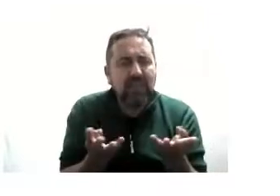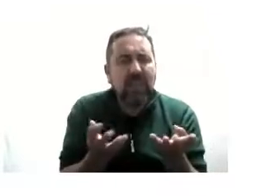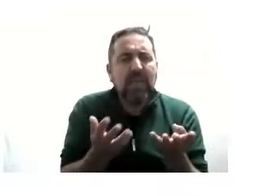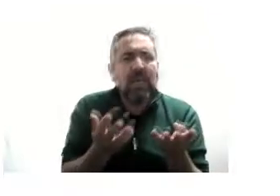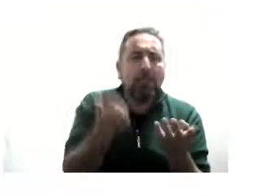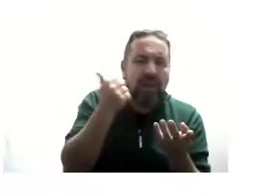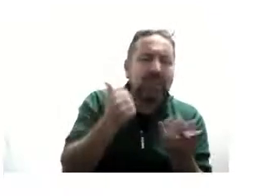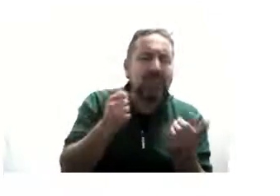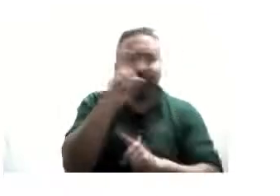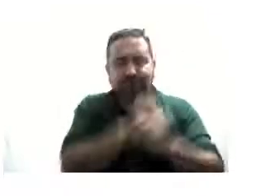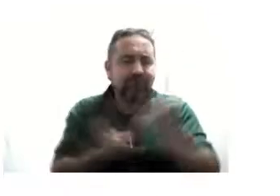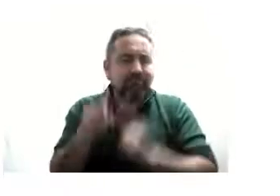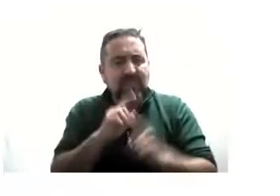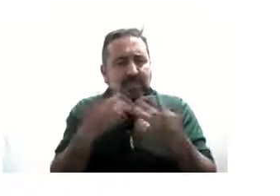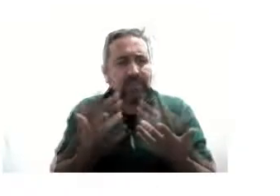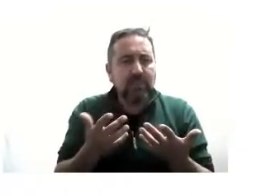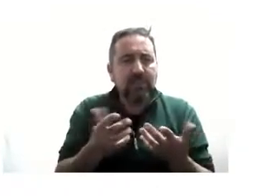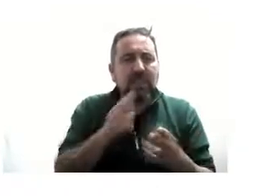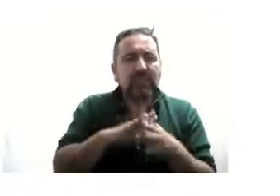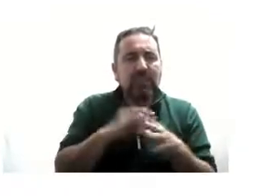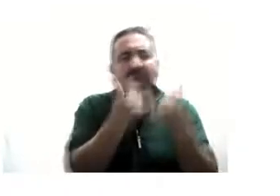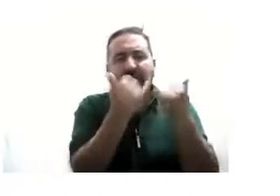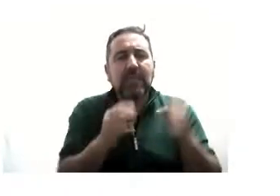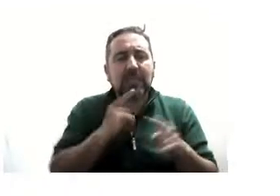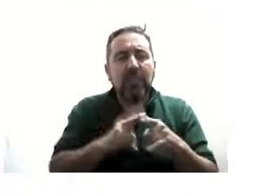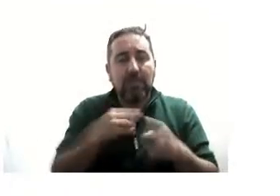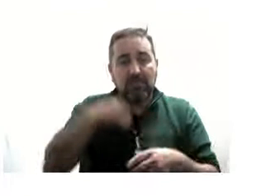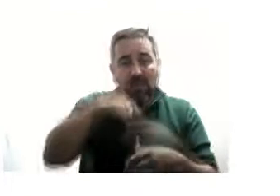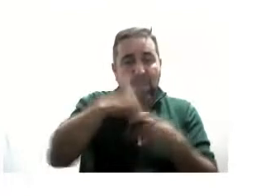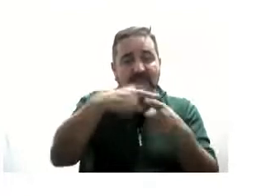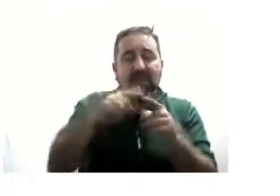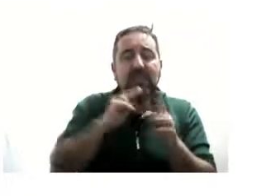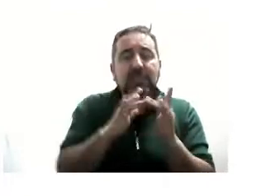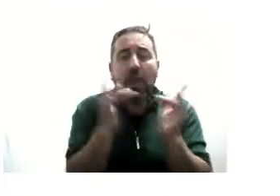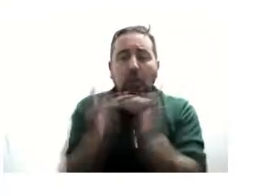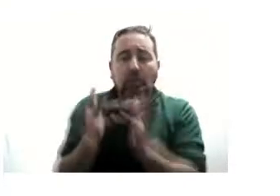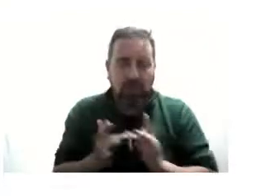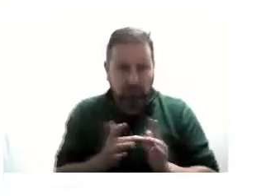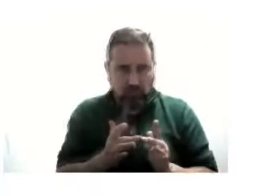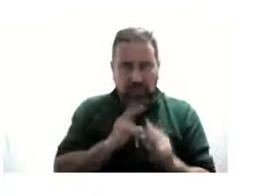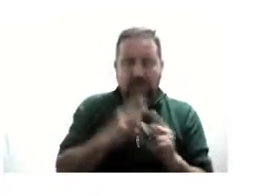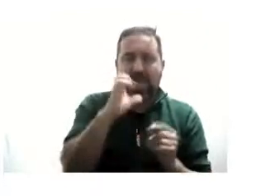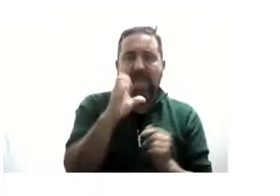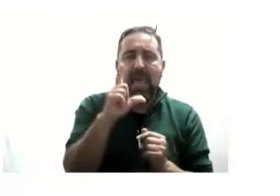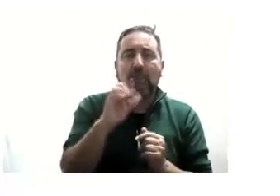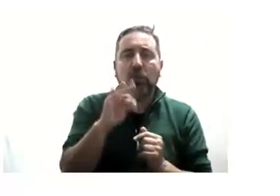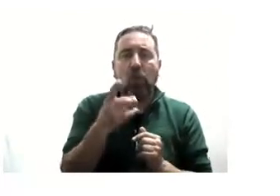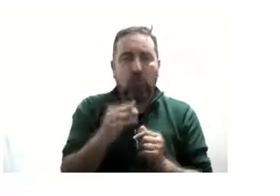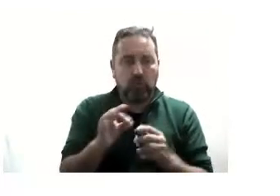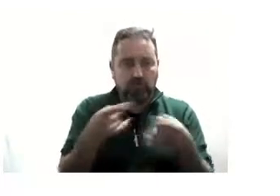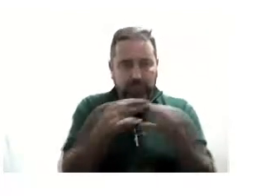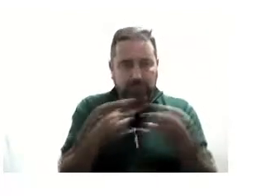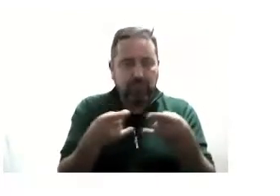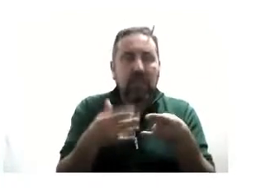controversia genera es la guía de electrodos, digamos, la parte donde van los distintos contactos, porque aquí hay mucha controversia sobre si es mejor que tenga